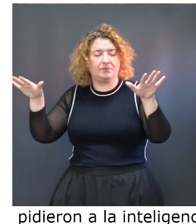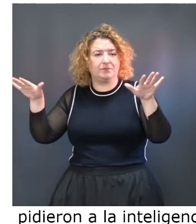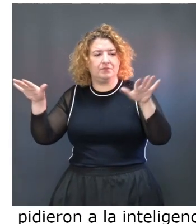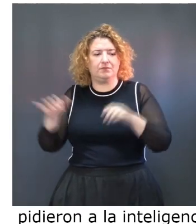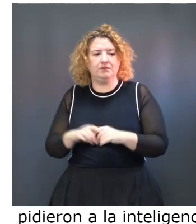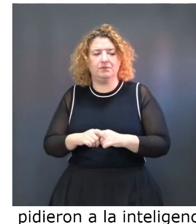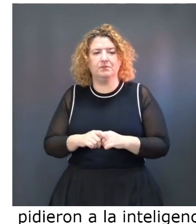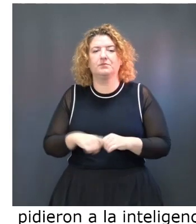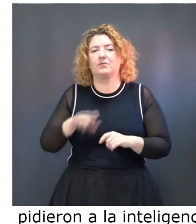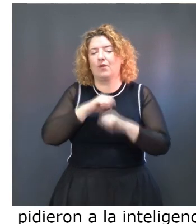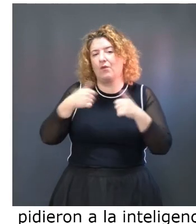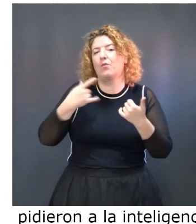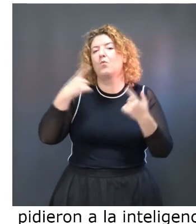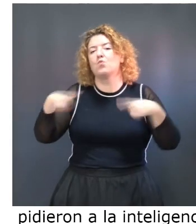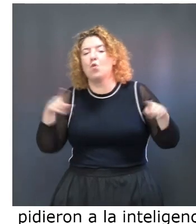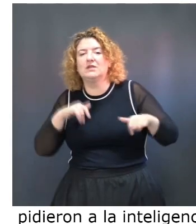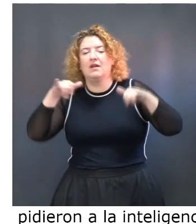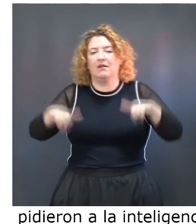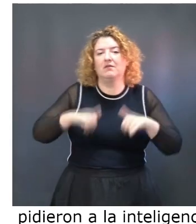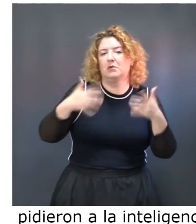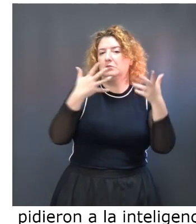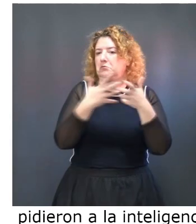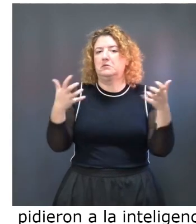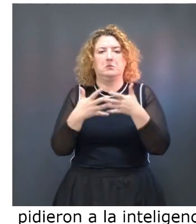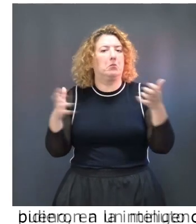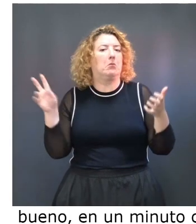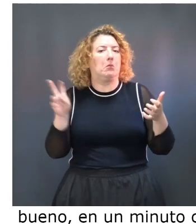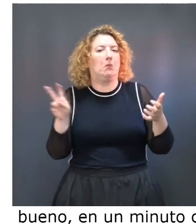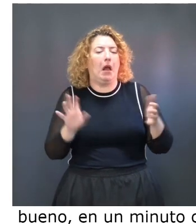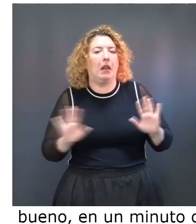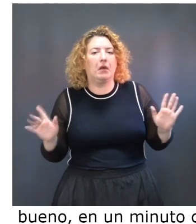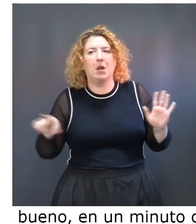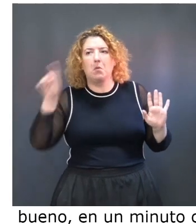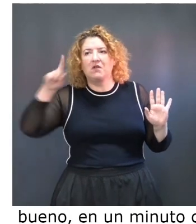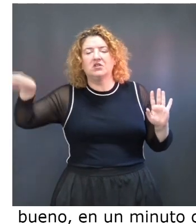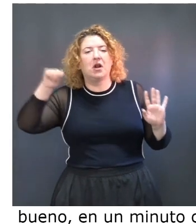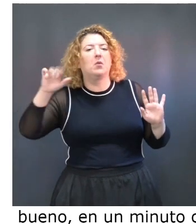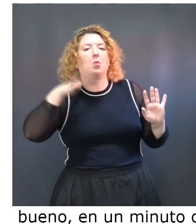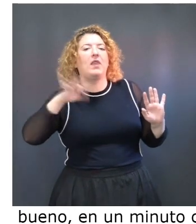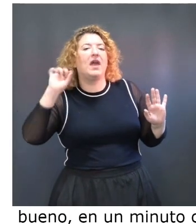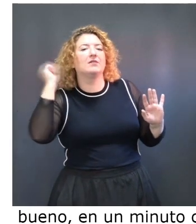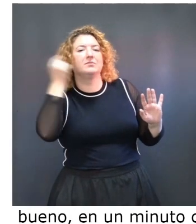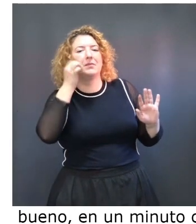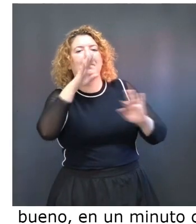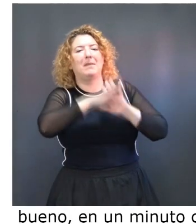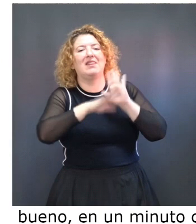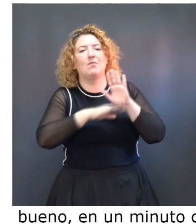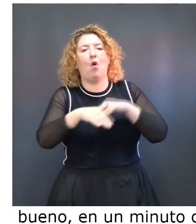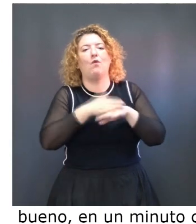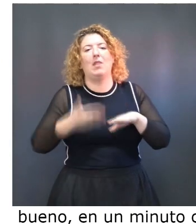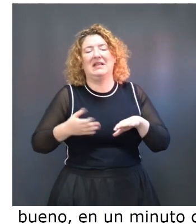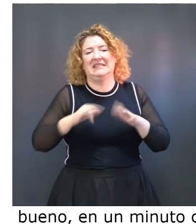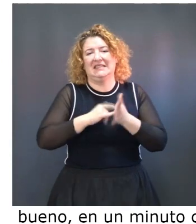a ritmo de rap, música, pero con un texto perfectamente válido para llegar al profesorado y comunicarles los principios fundamentales del sistema